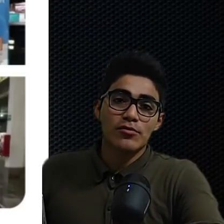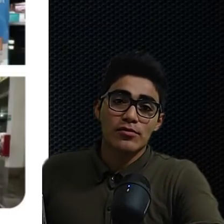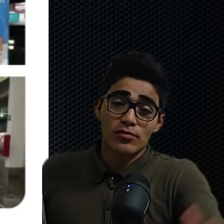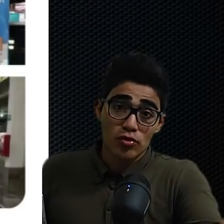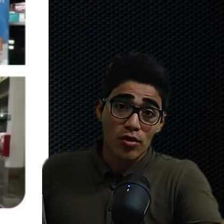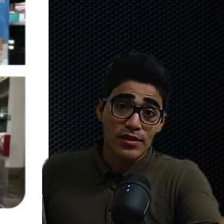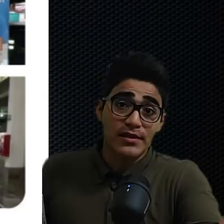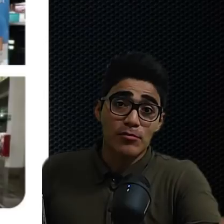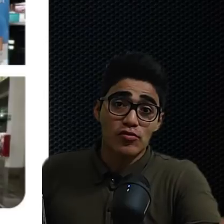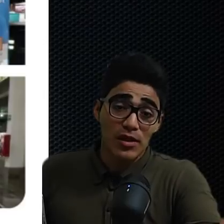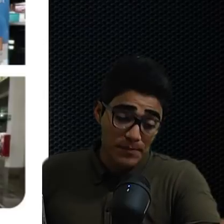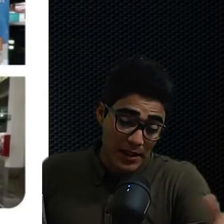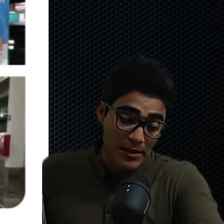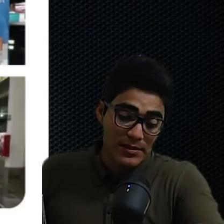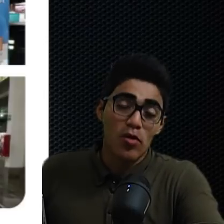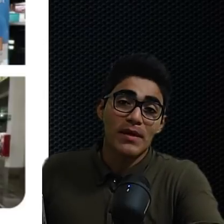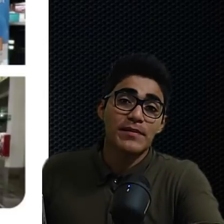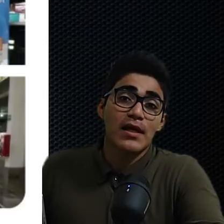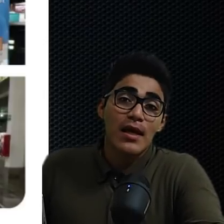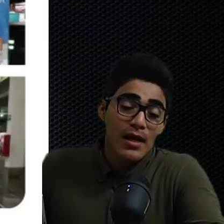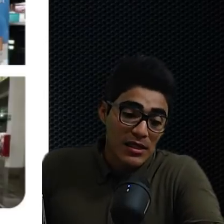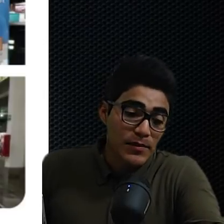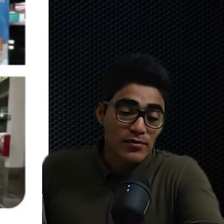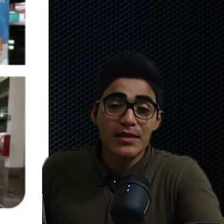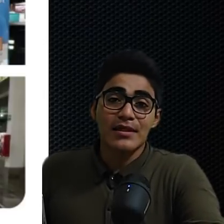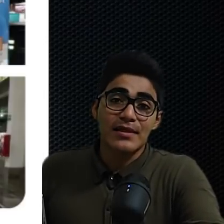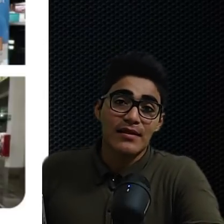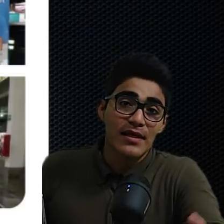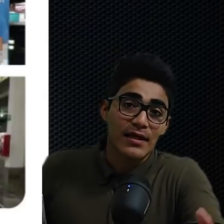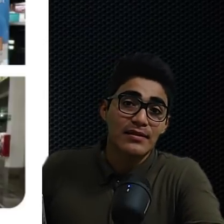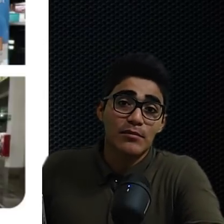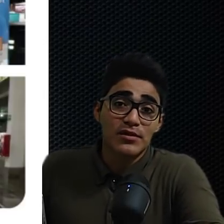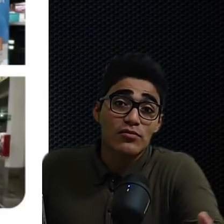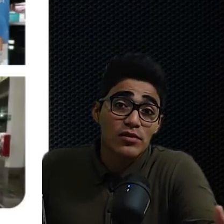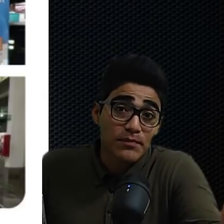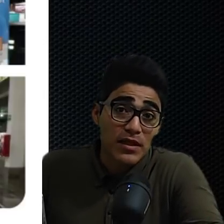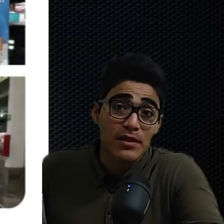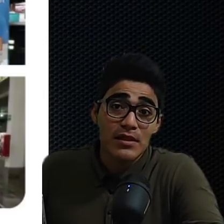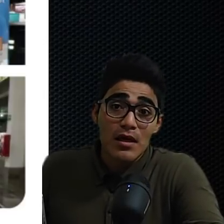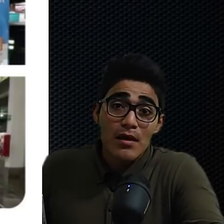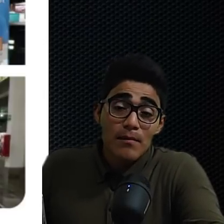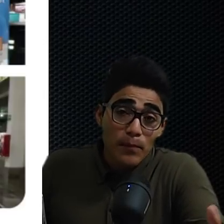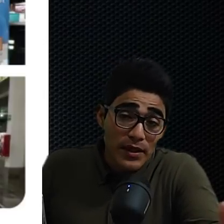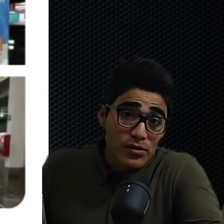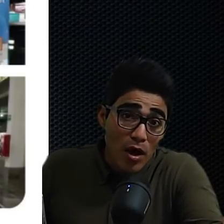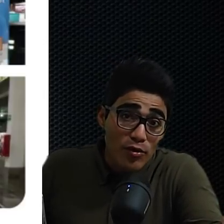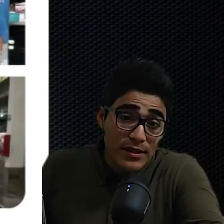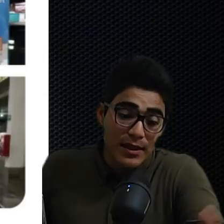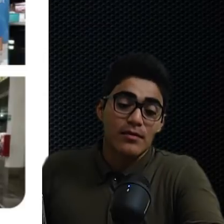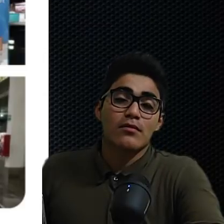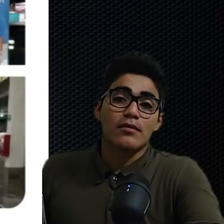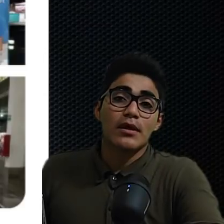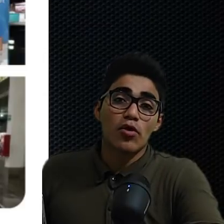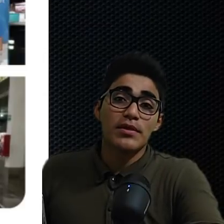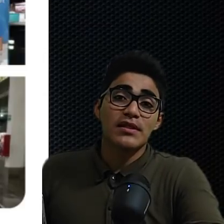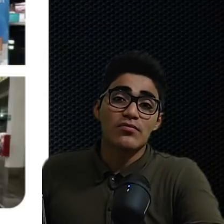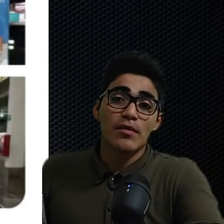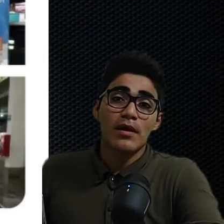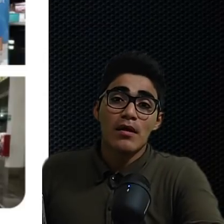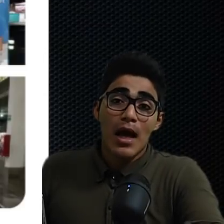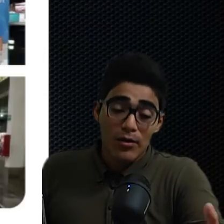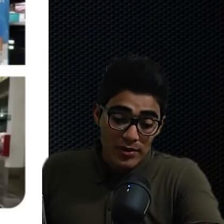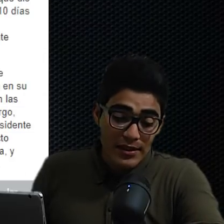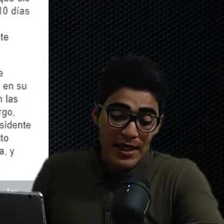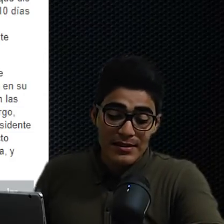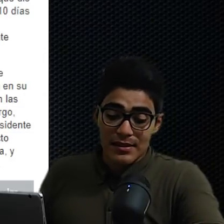que todos estamos susceptibles, o más bien las personas que se dedican a este ramo están susceptibles, pues ahorita con el